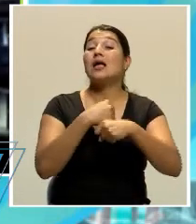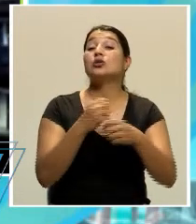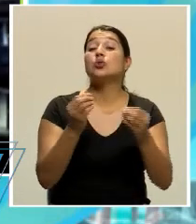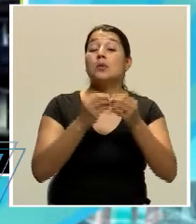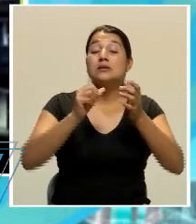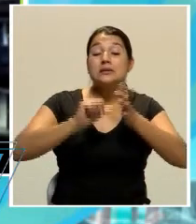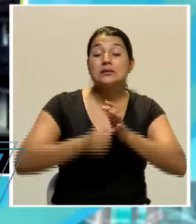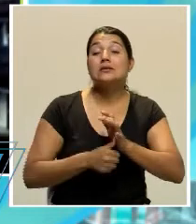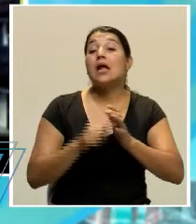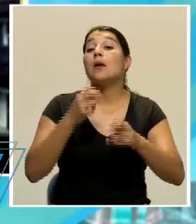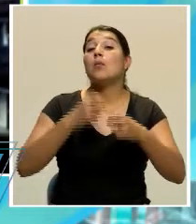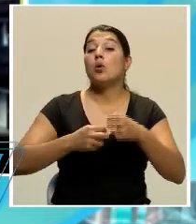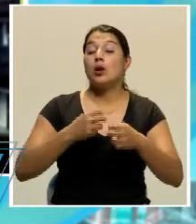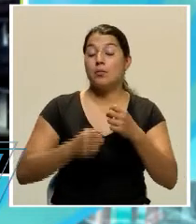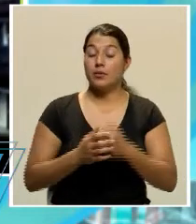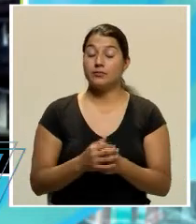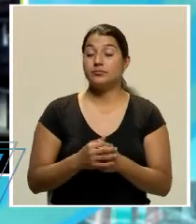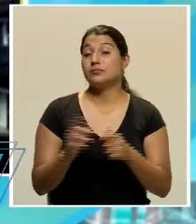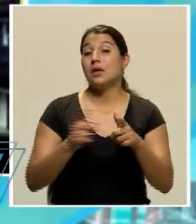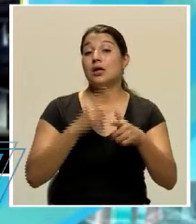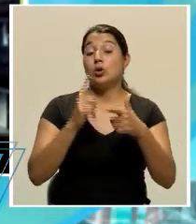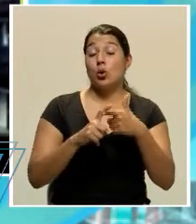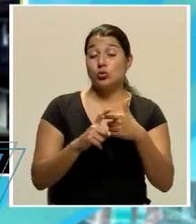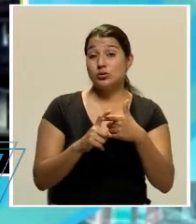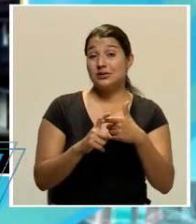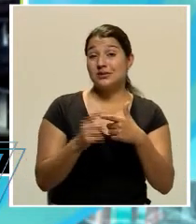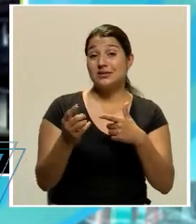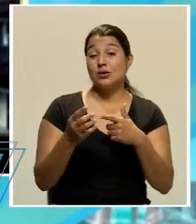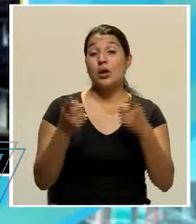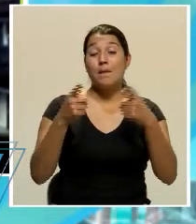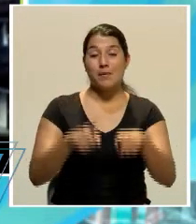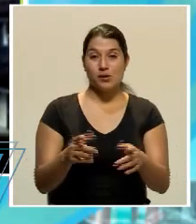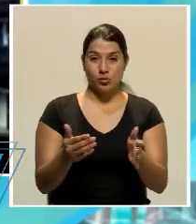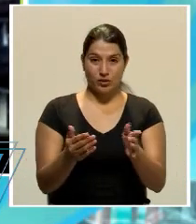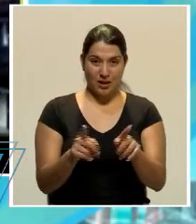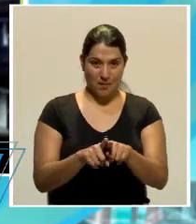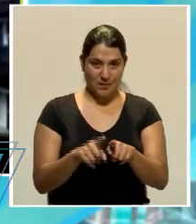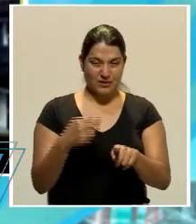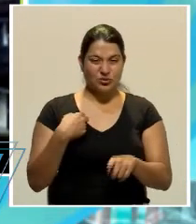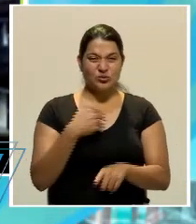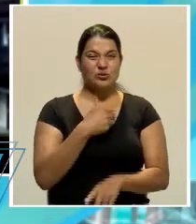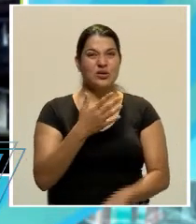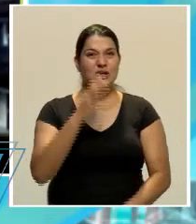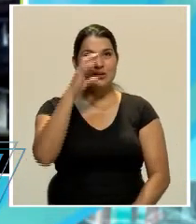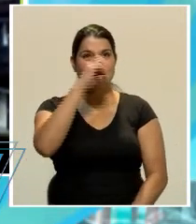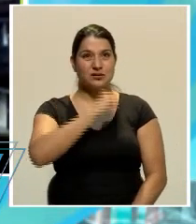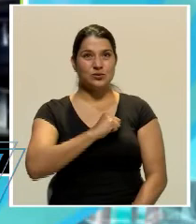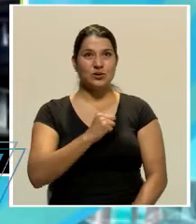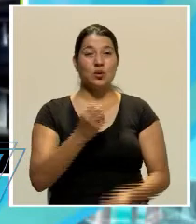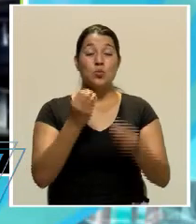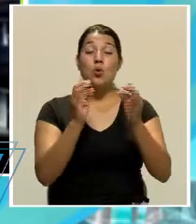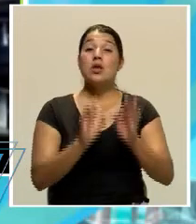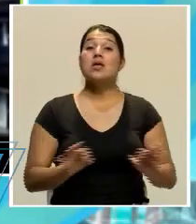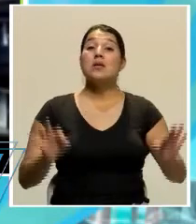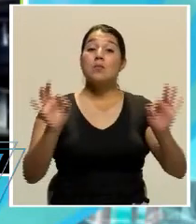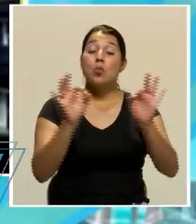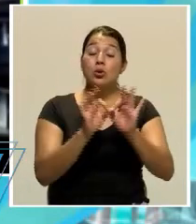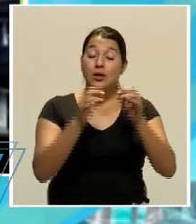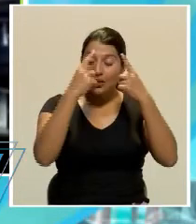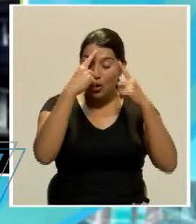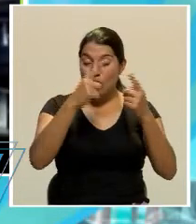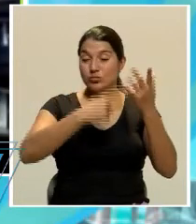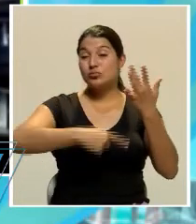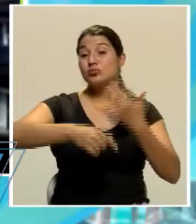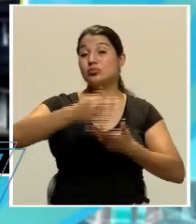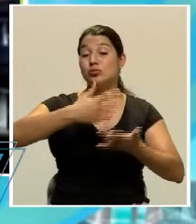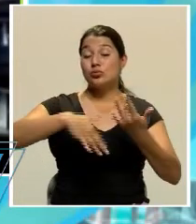crisis. Entonces, un poco lo que ha sucedido también es que nos hemos dado cuenta de la importancia de la asociatividad,